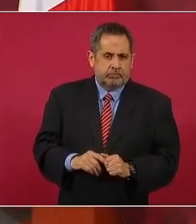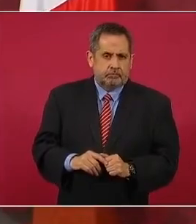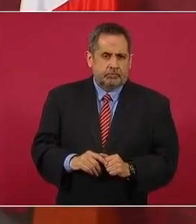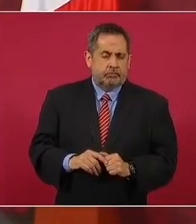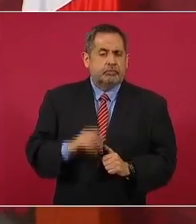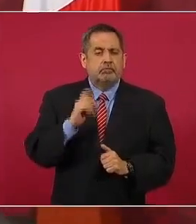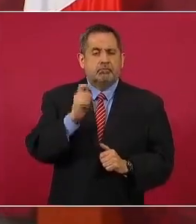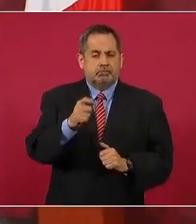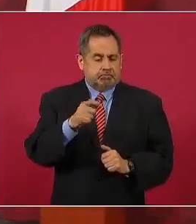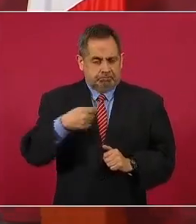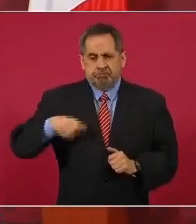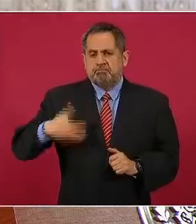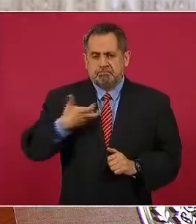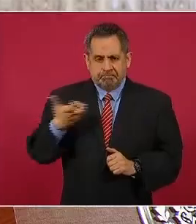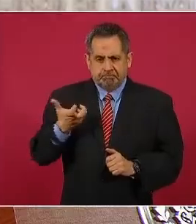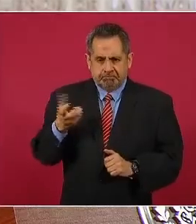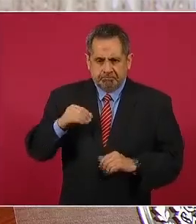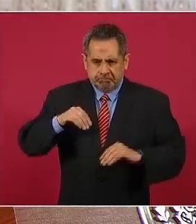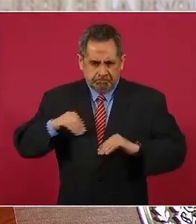se está actuando